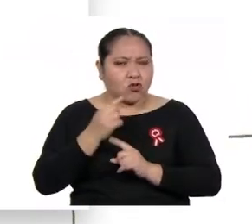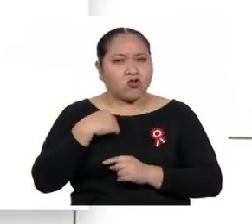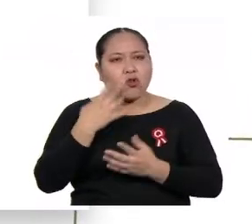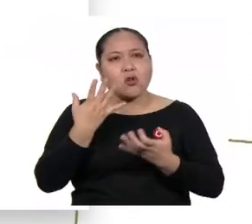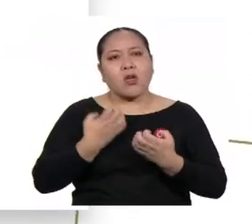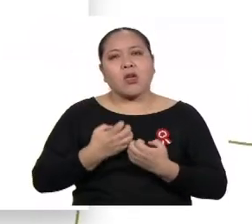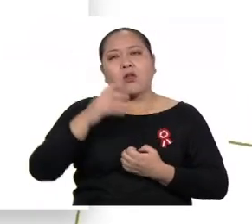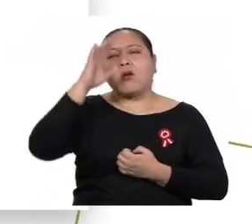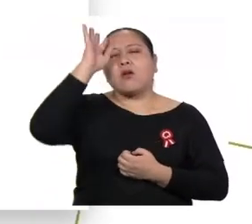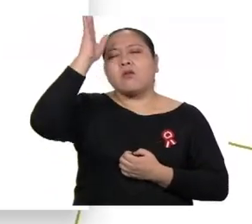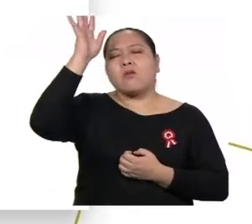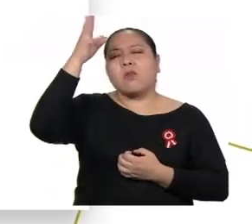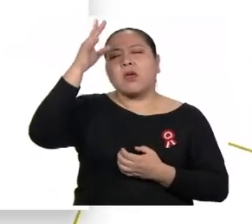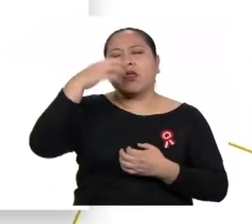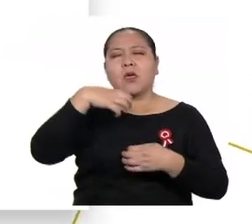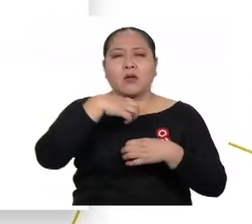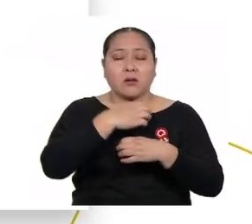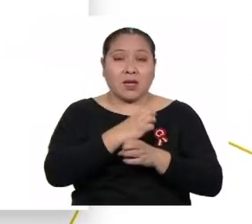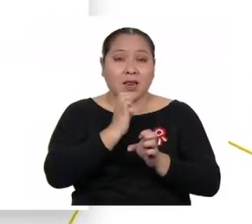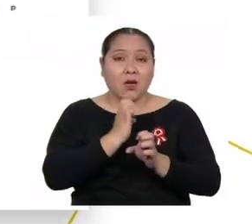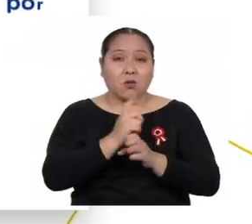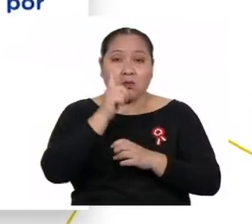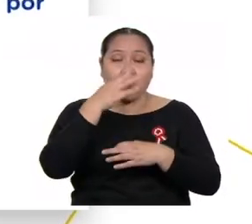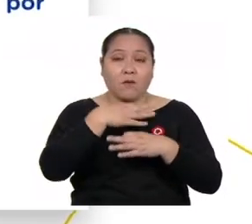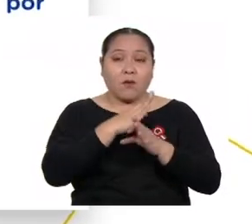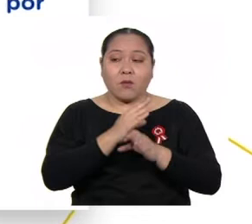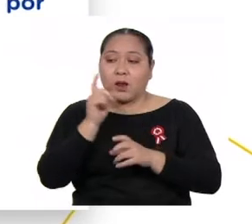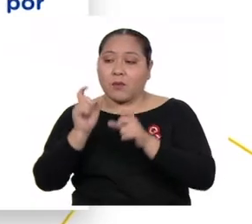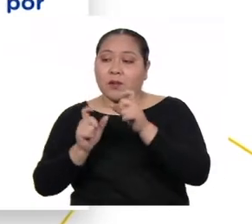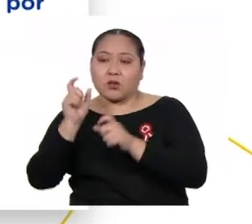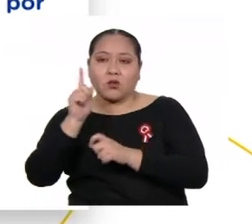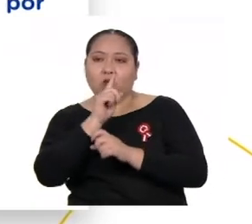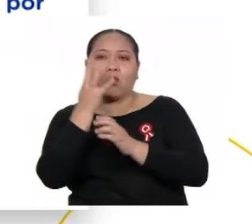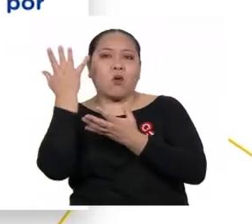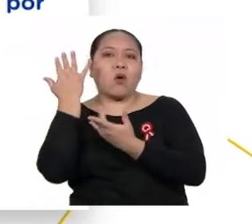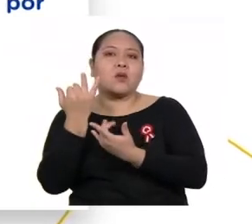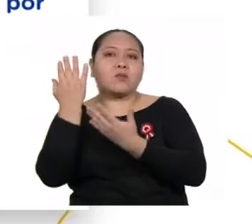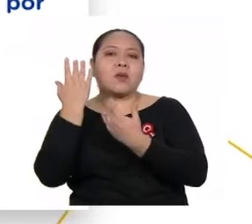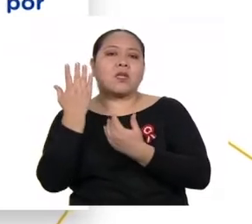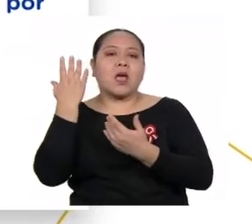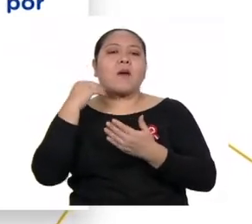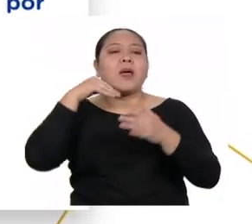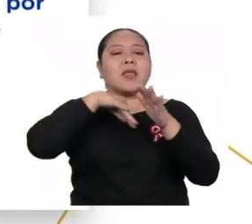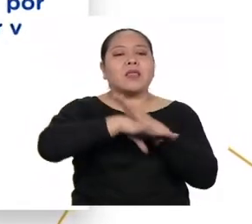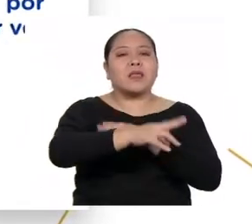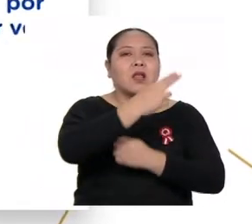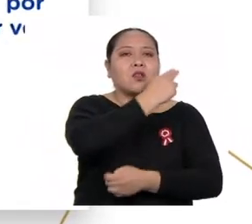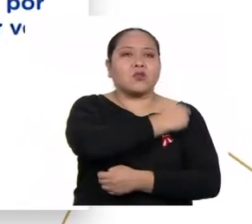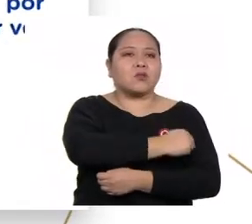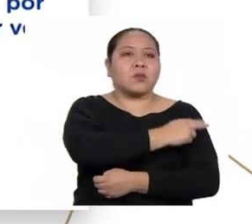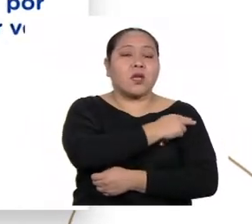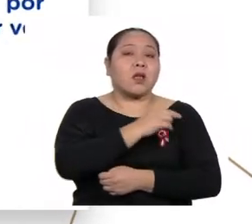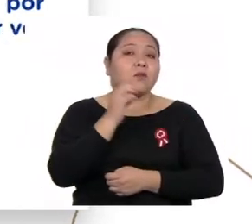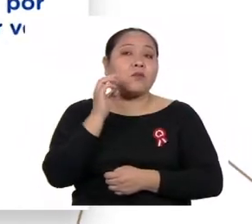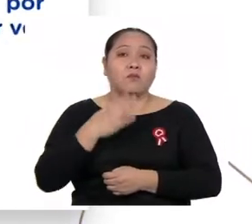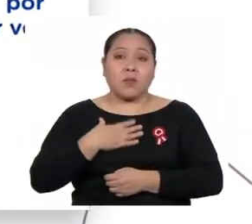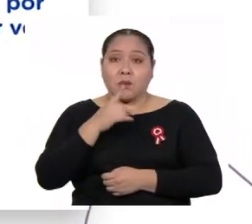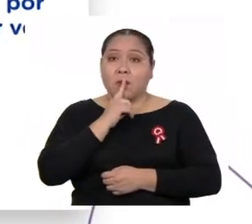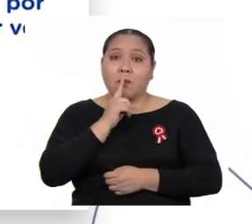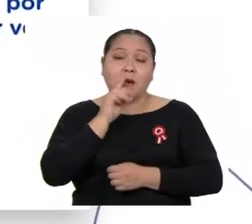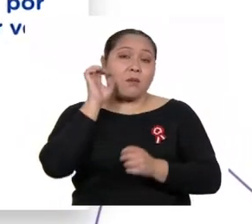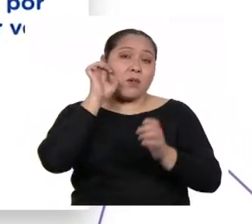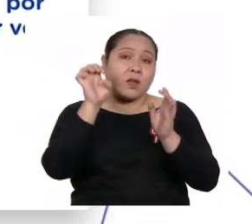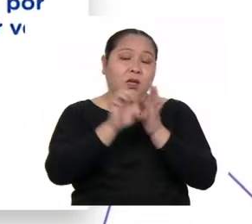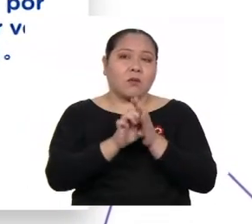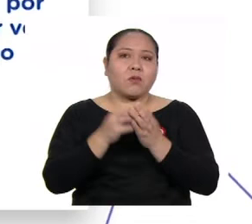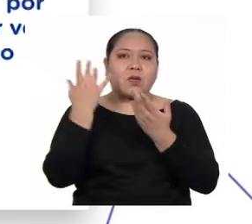inventar una forma para que las personas no tengan que esperar tanto por una cita en el hospital. Mi papá, por ejemplo, a